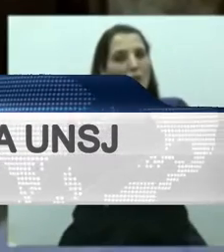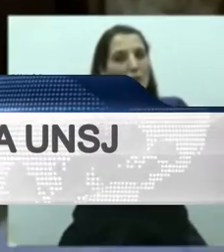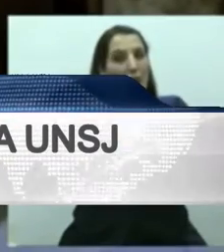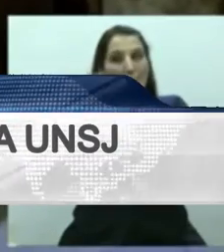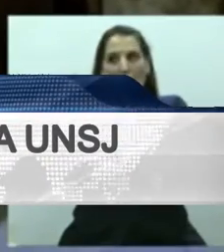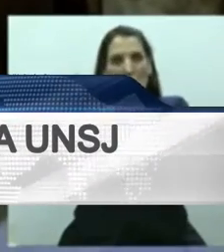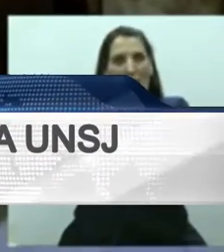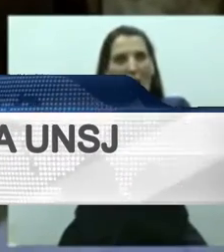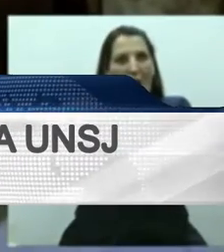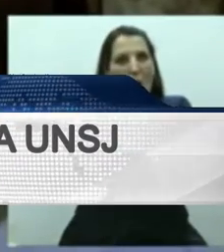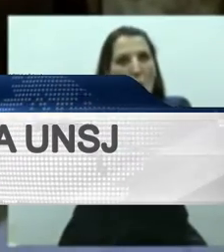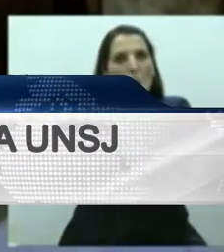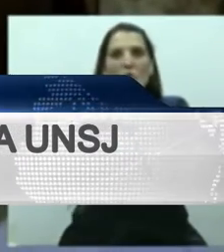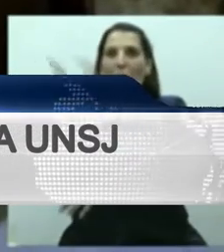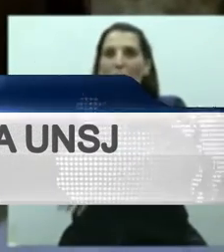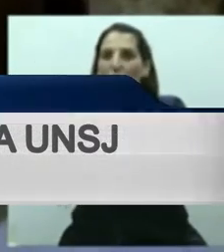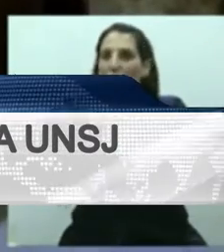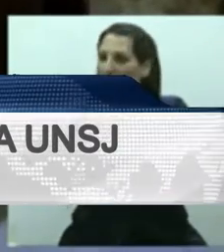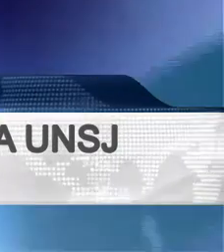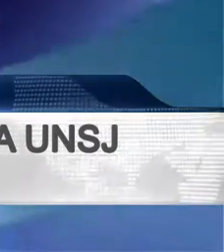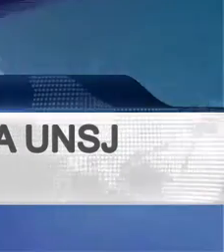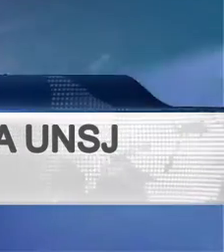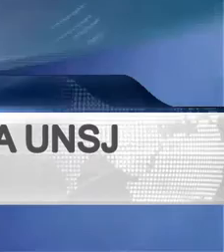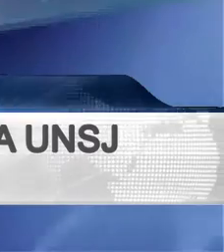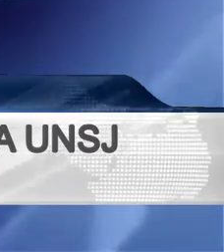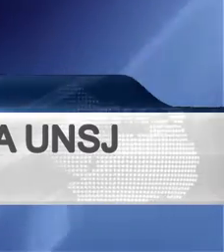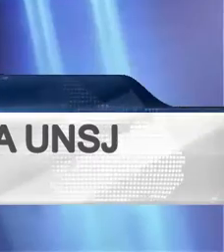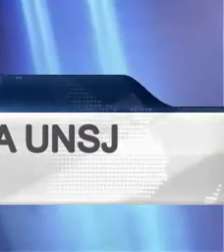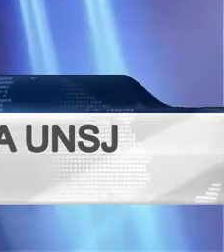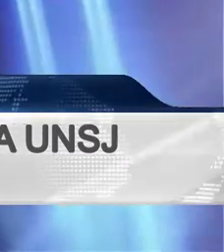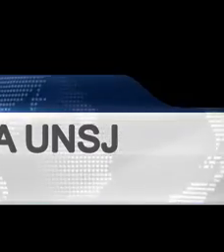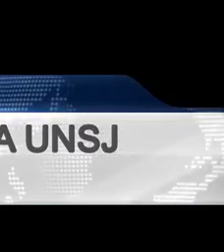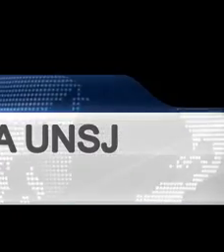elecciones se puedan concretar.